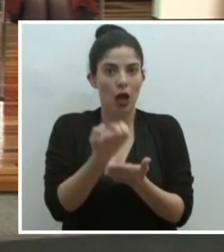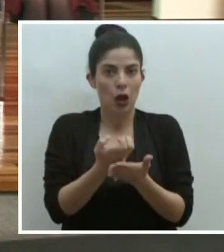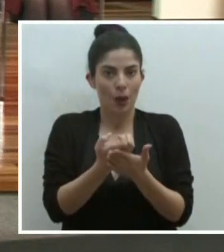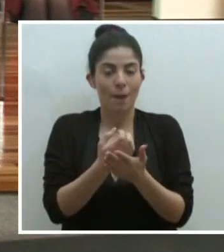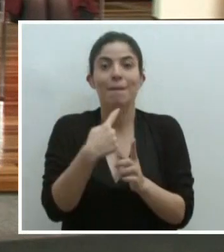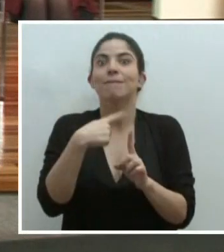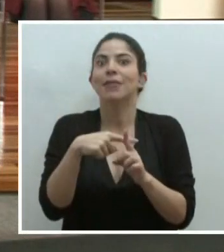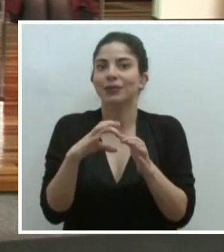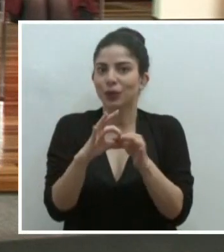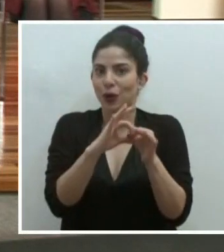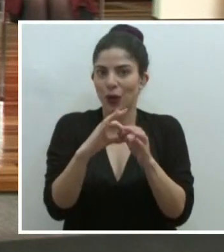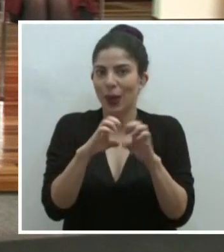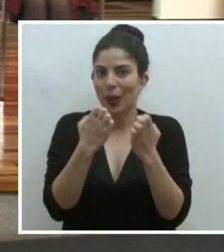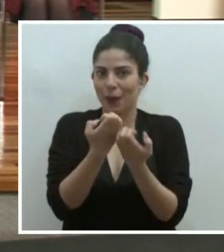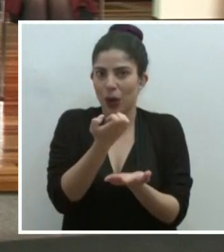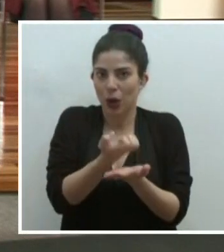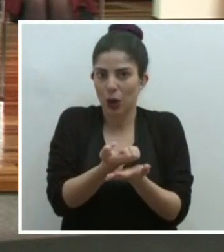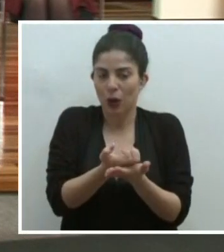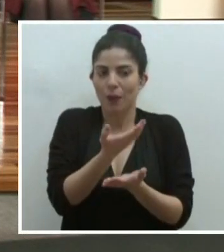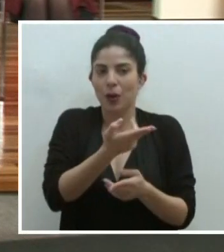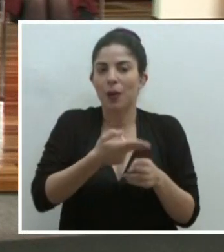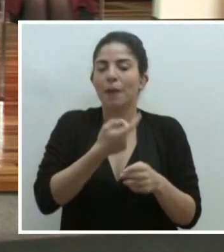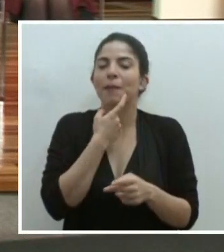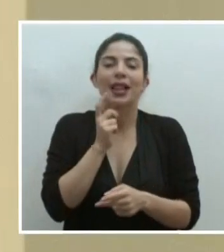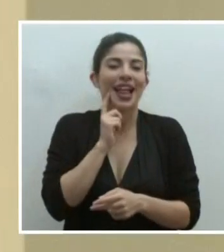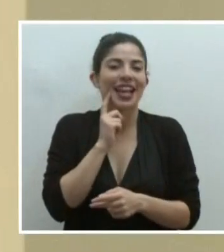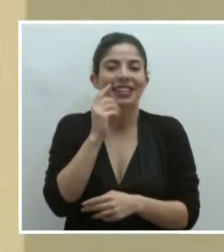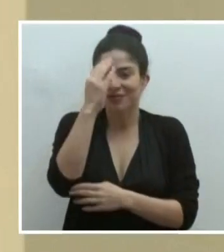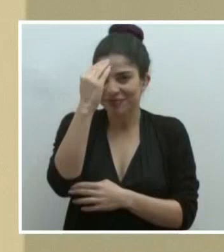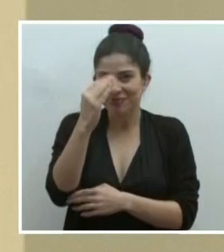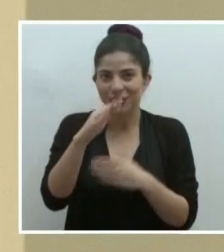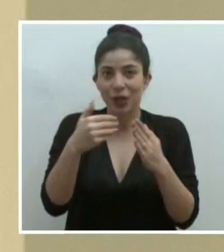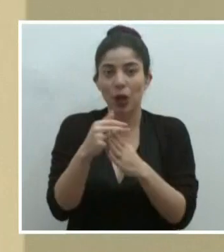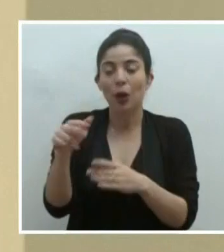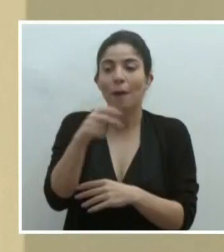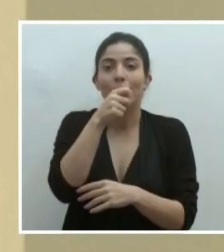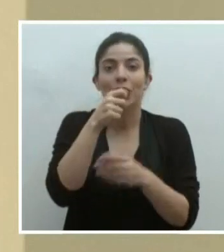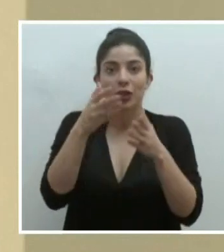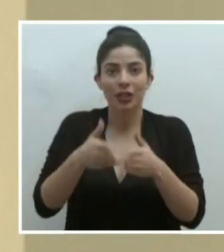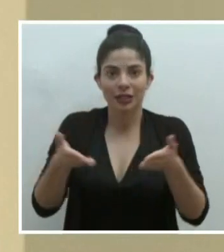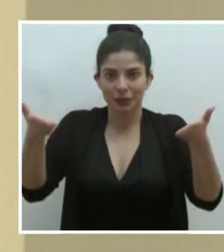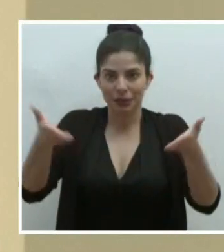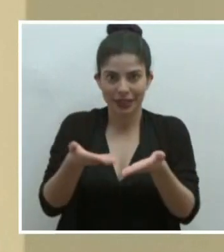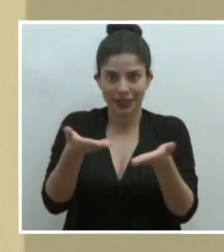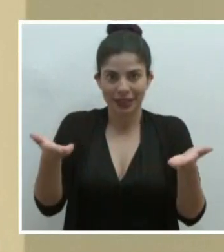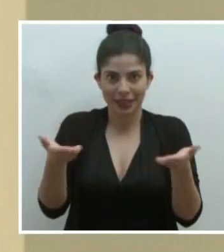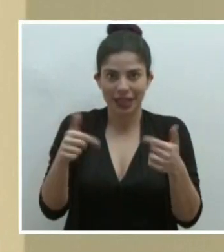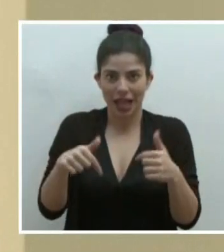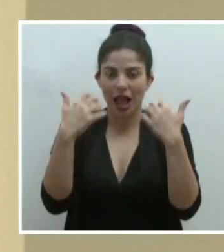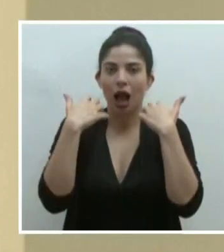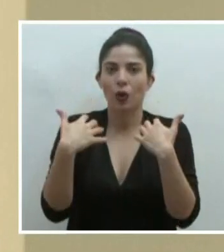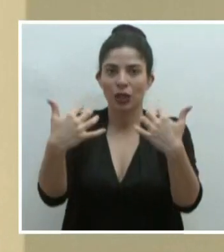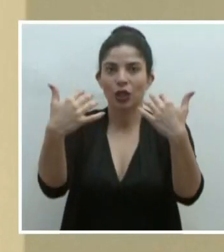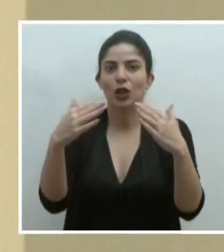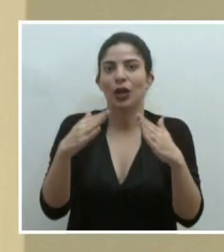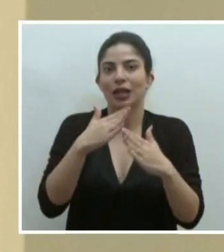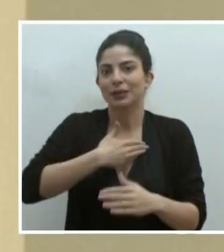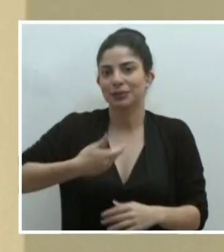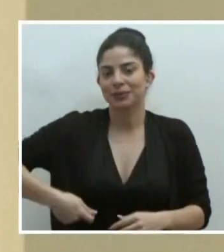y coordinadora del equipo económico, la señora Pilar Garrido. Saludamos a los colegas que nos acompañan de manera presencial en el auditorio de